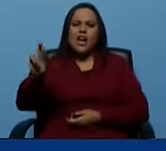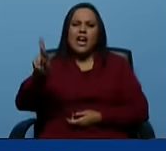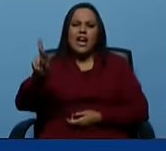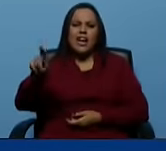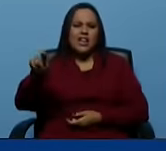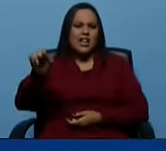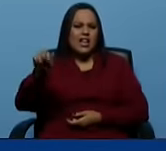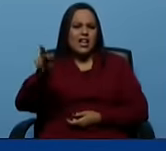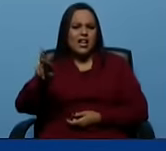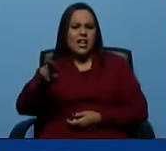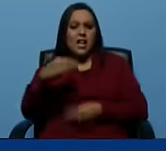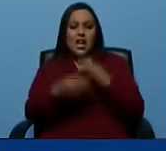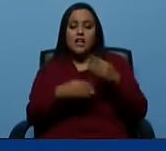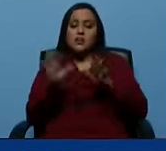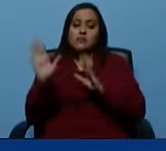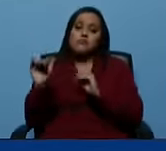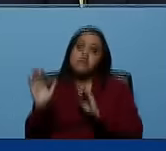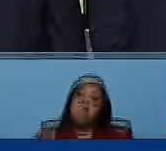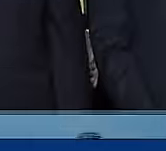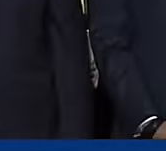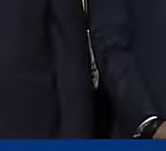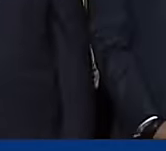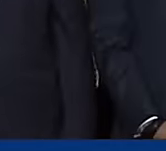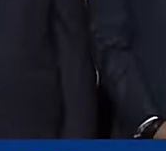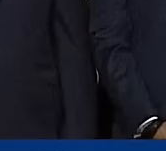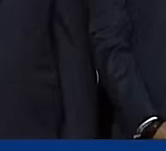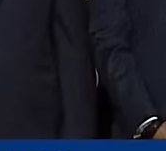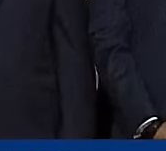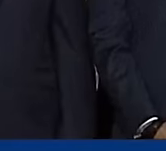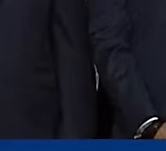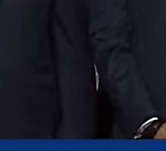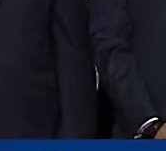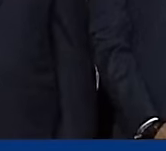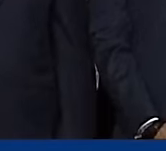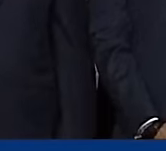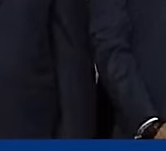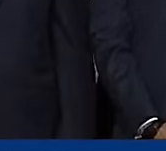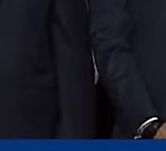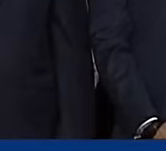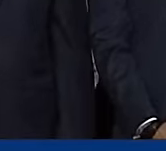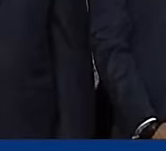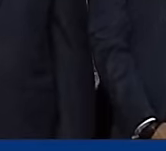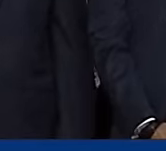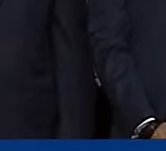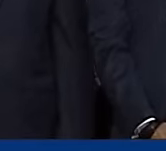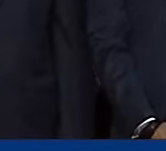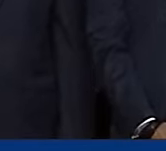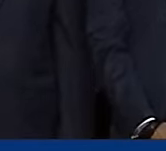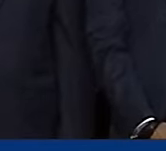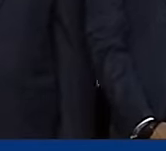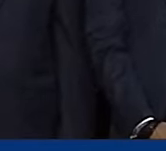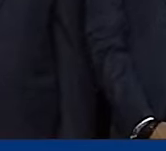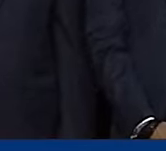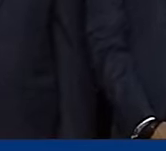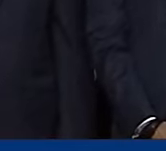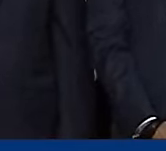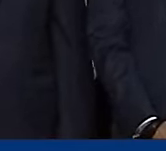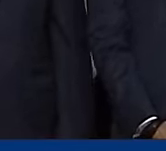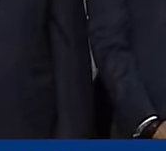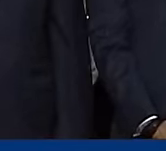hecho su despedida por la puerta triste de la mentira en esta historia